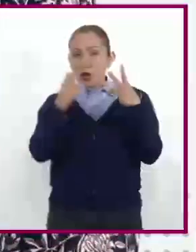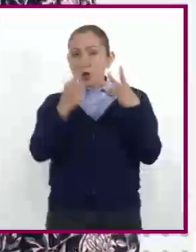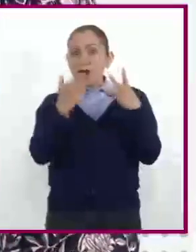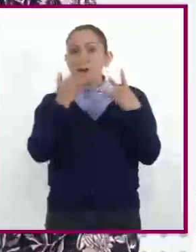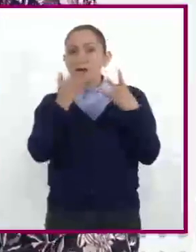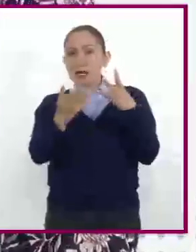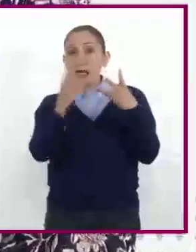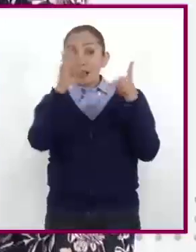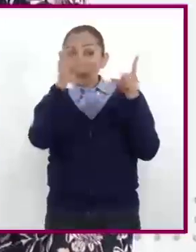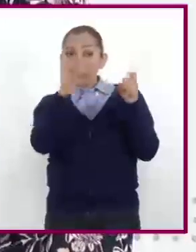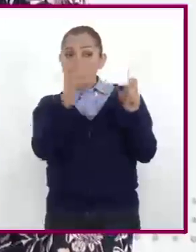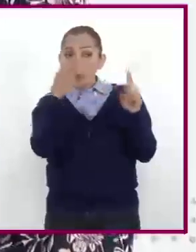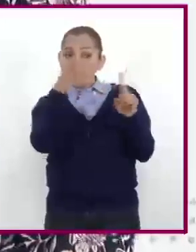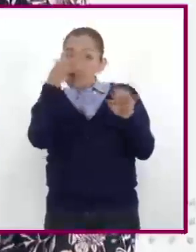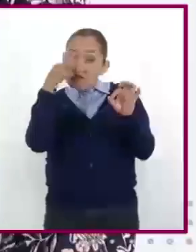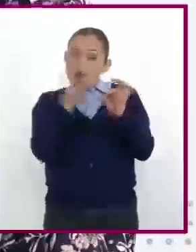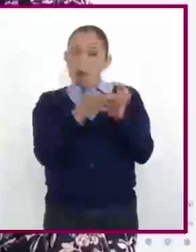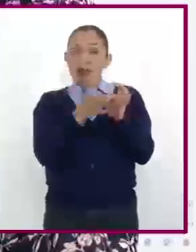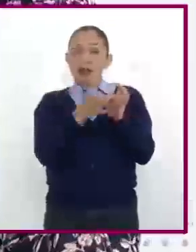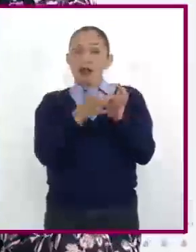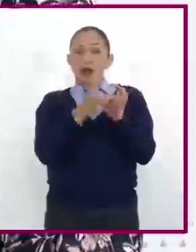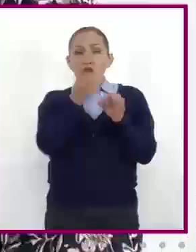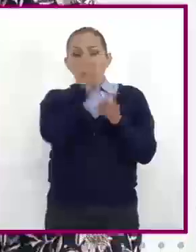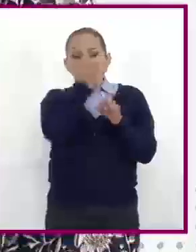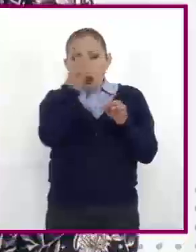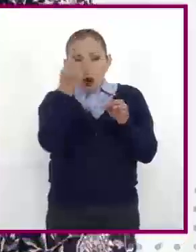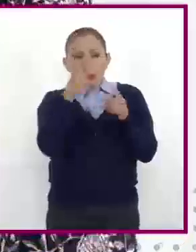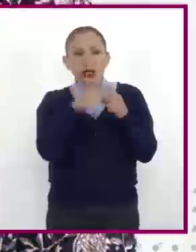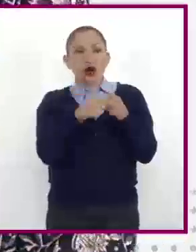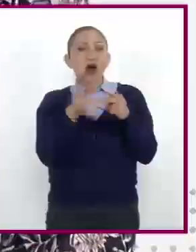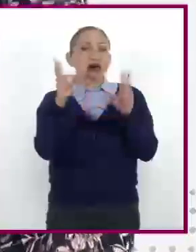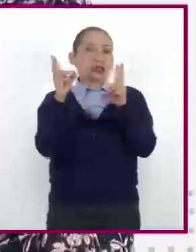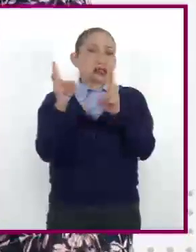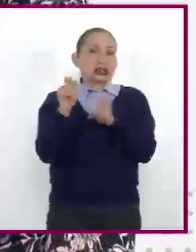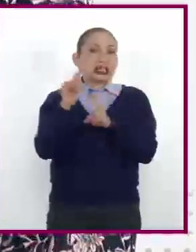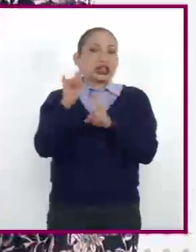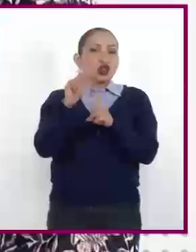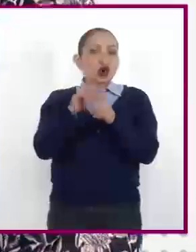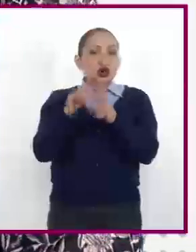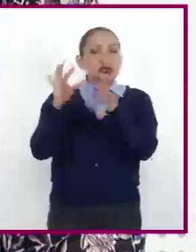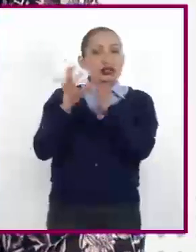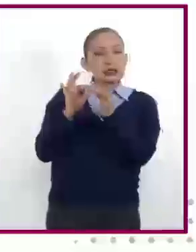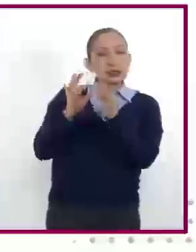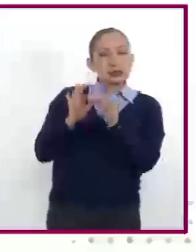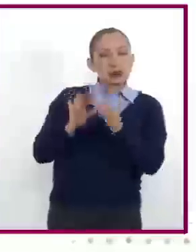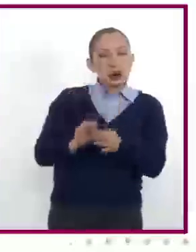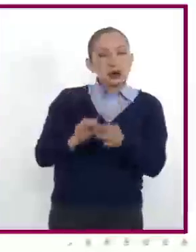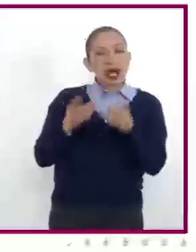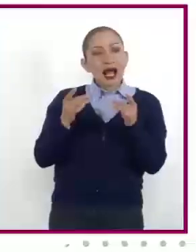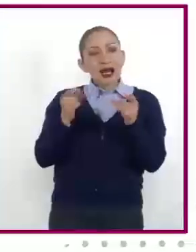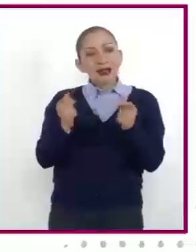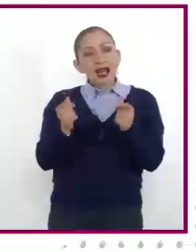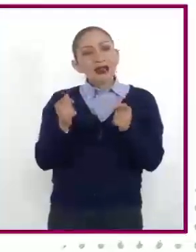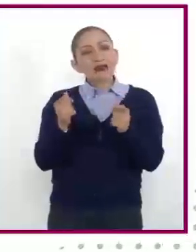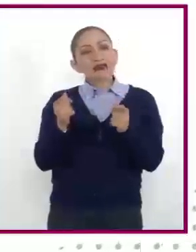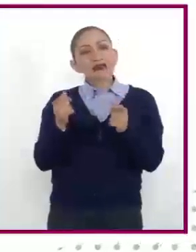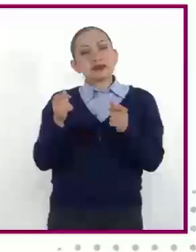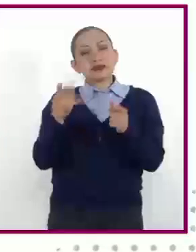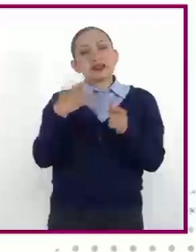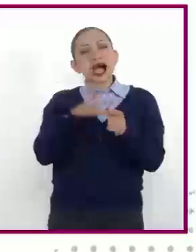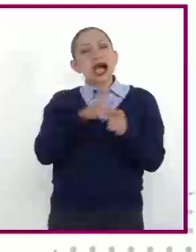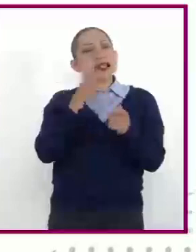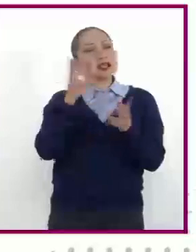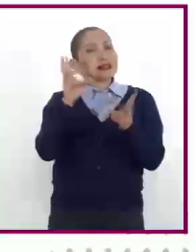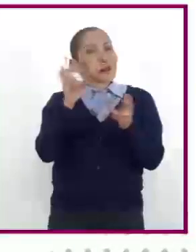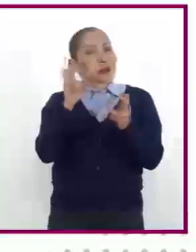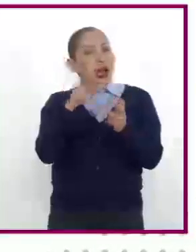ajuste al tópico de búsqueda, en cuanto al orden, el título, las descripciones, la calidad del contenido, en